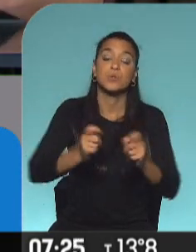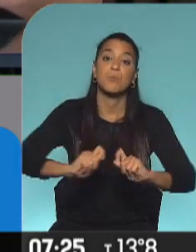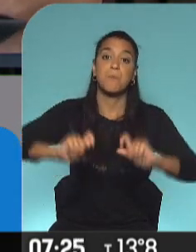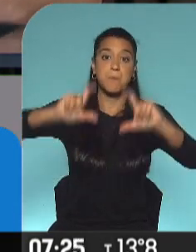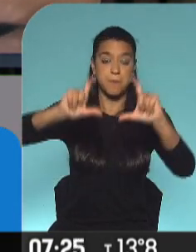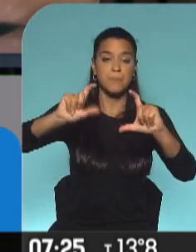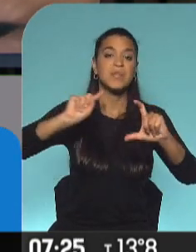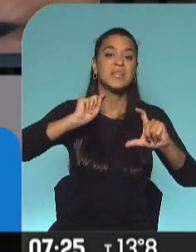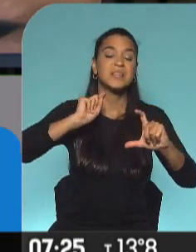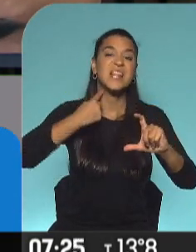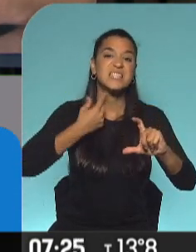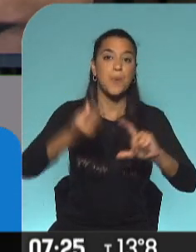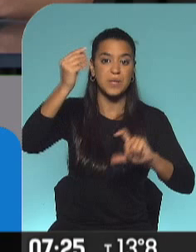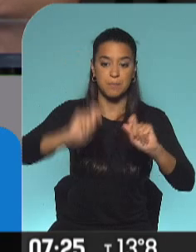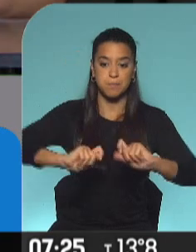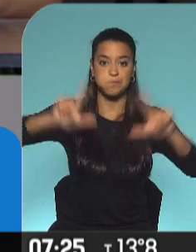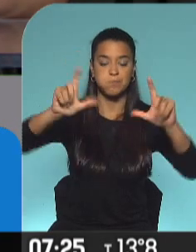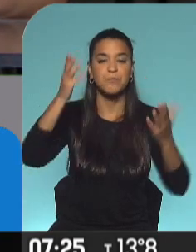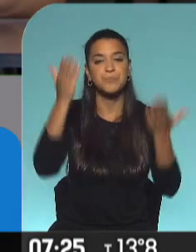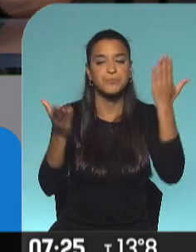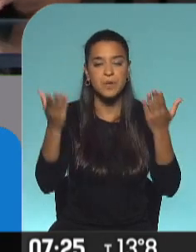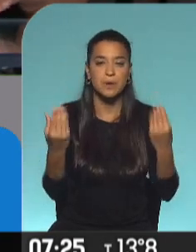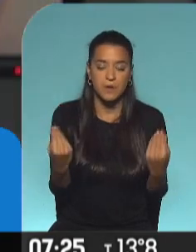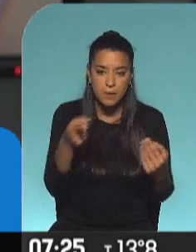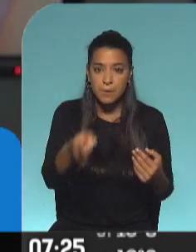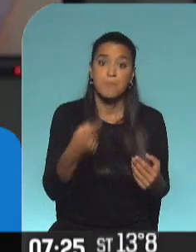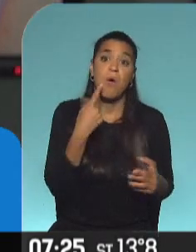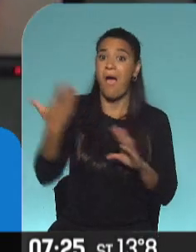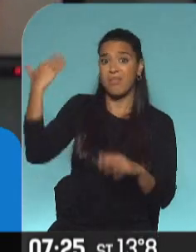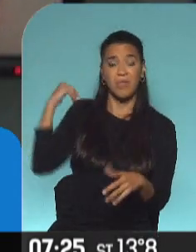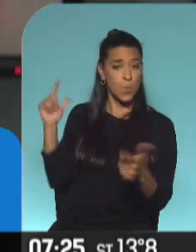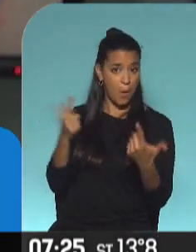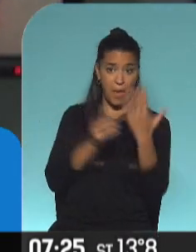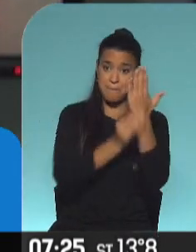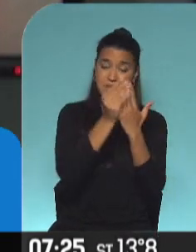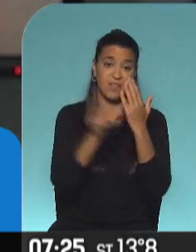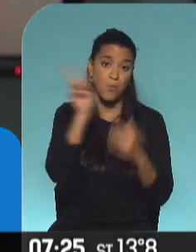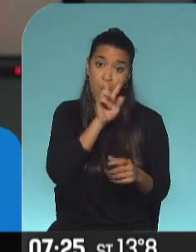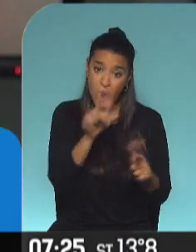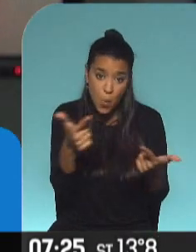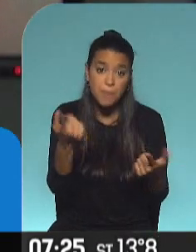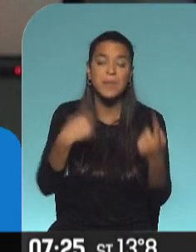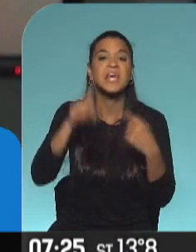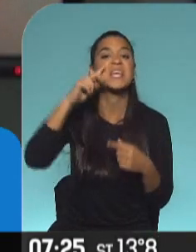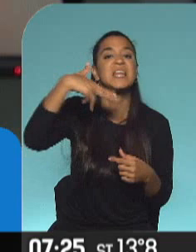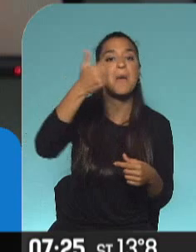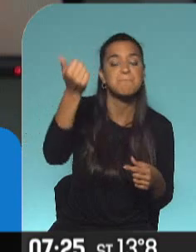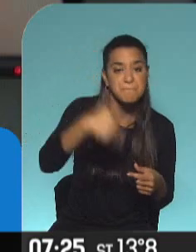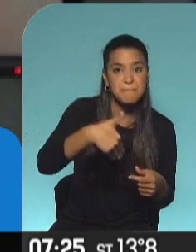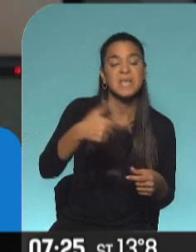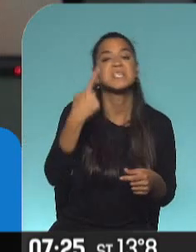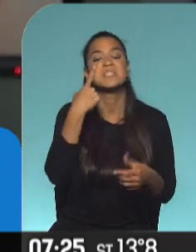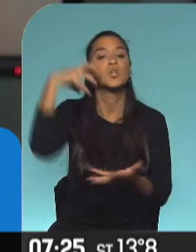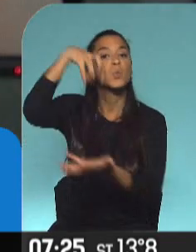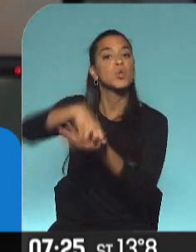en 13 veces, si se lo compara, digamos, con lo que se puede comparar, porque no existía el Ministerio de Mujeres, pero sí el INAM, el Instituto de la